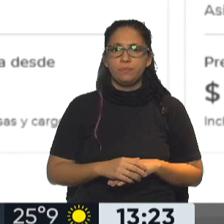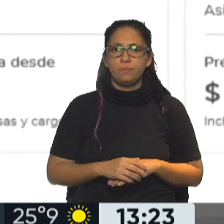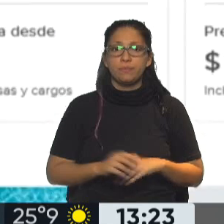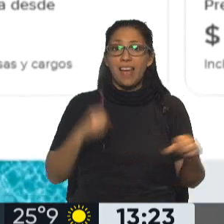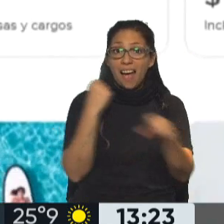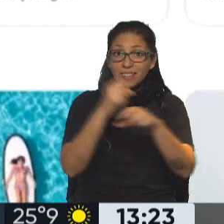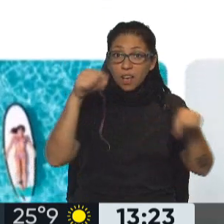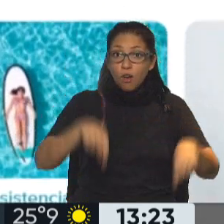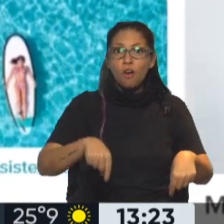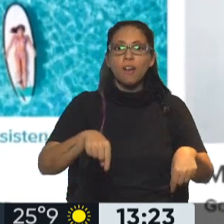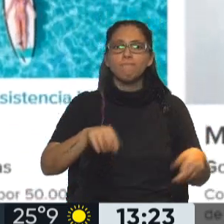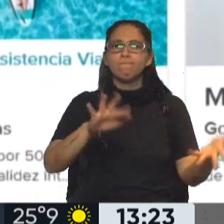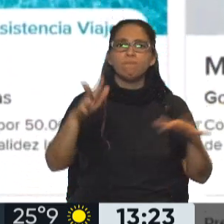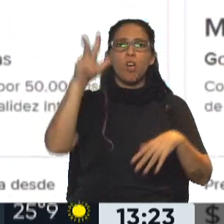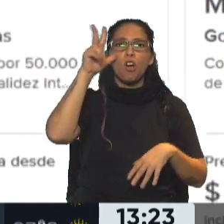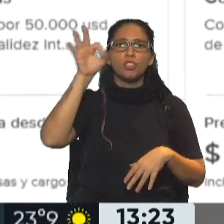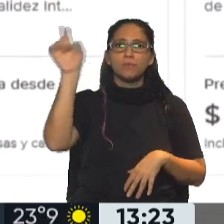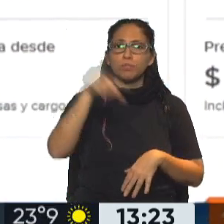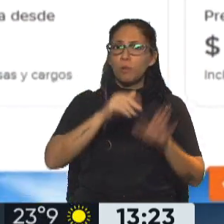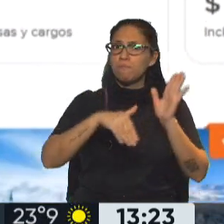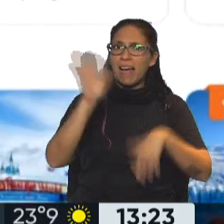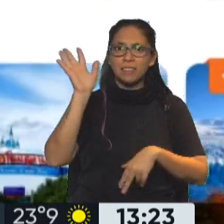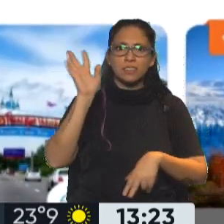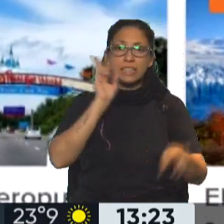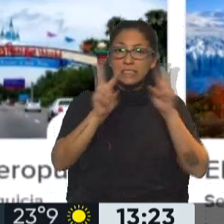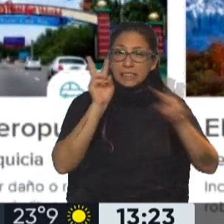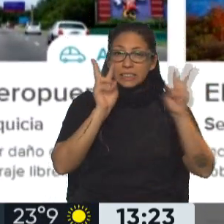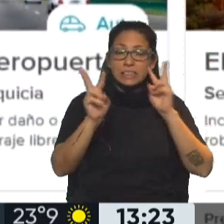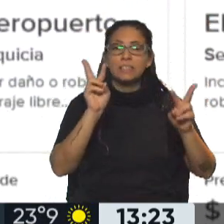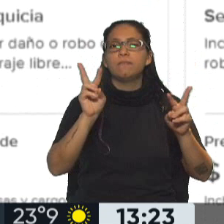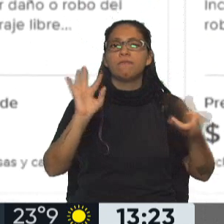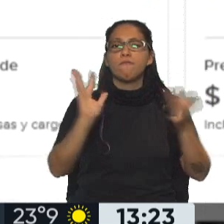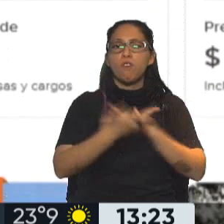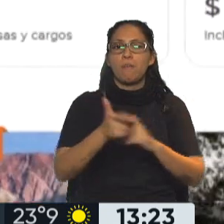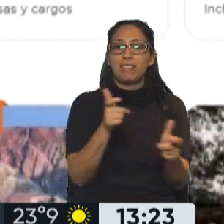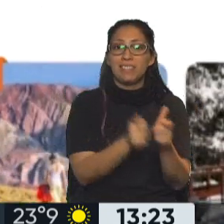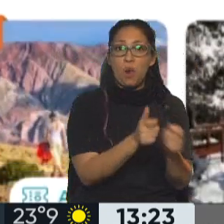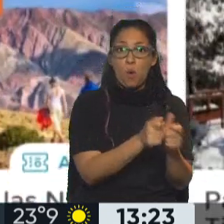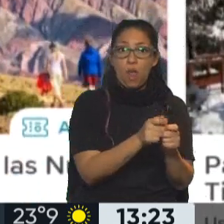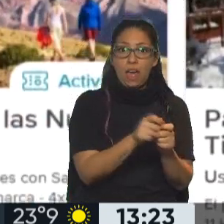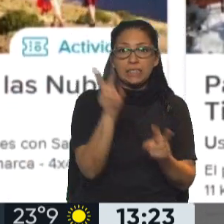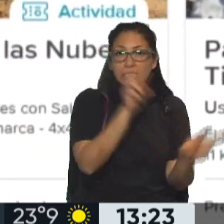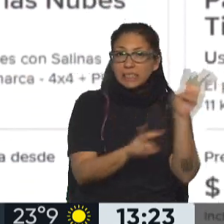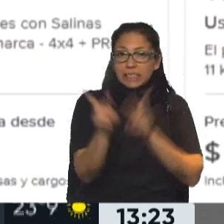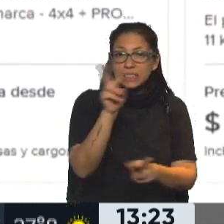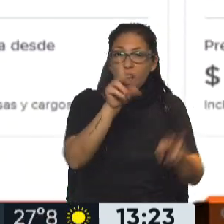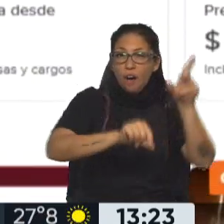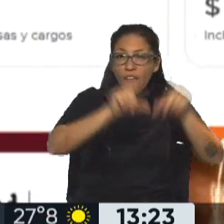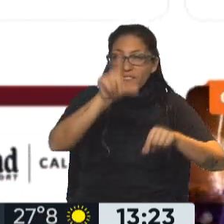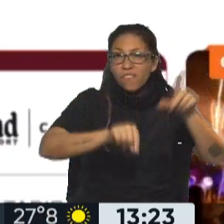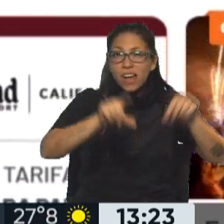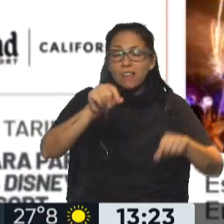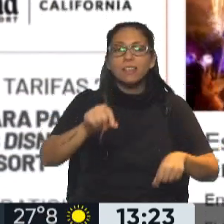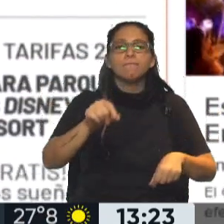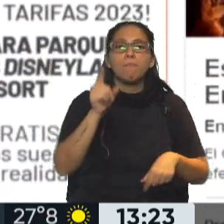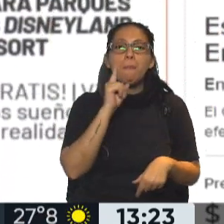el momento más del 80% de las visitas Se realizaron a través de dispositivos móviles buscando ofertas en las más